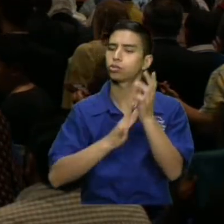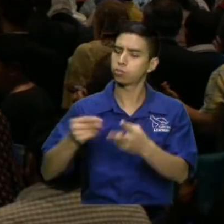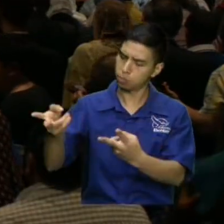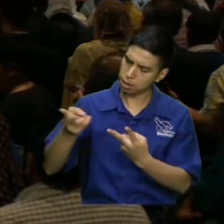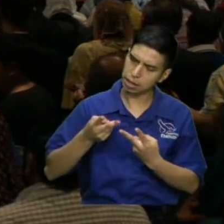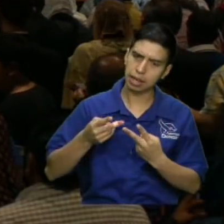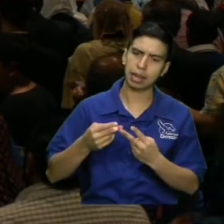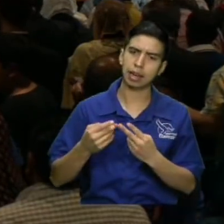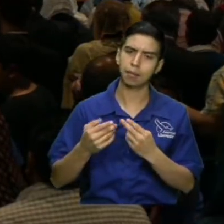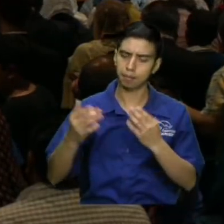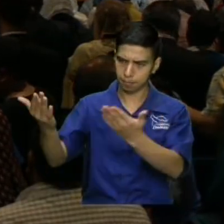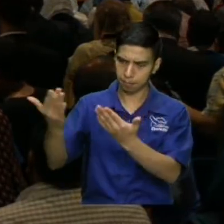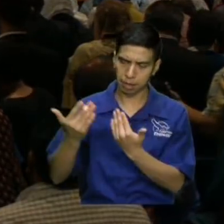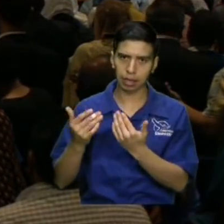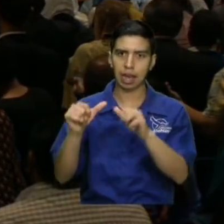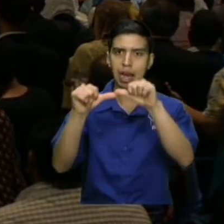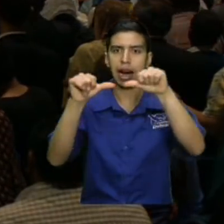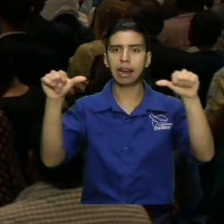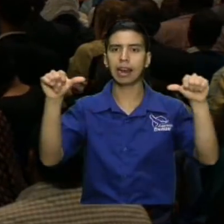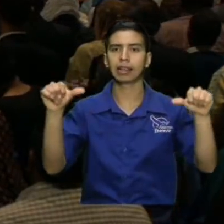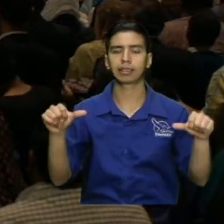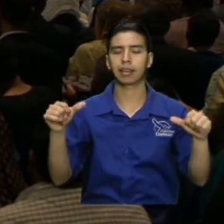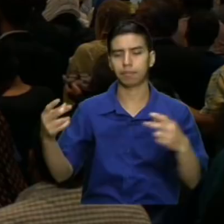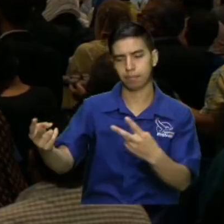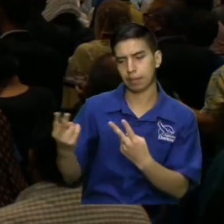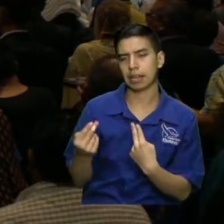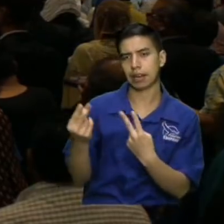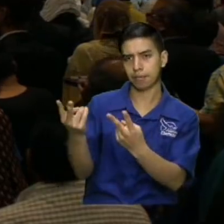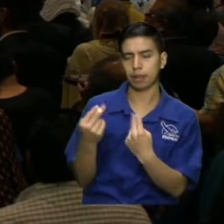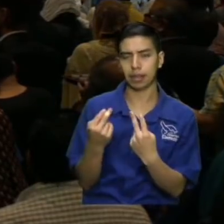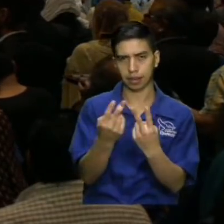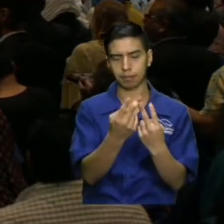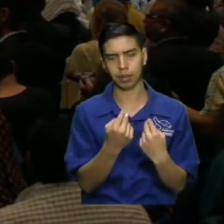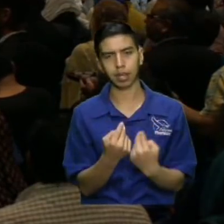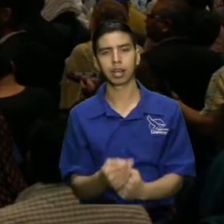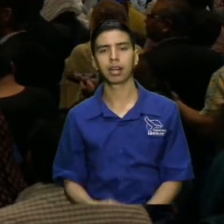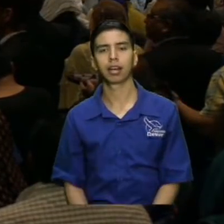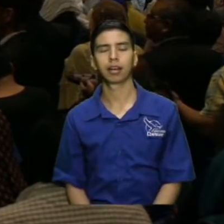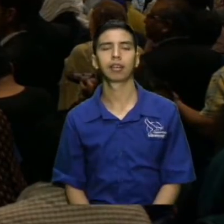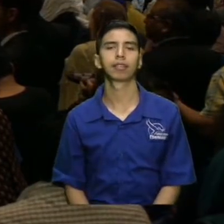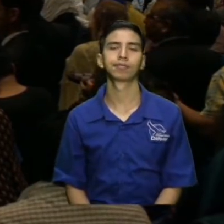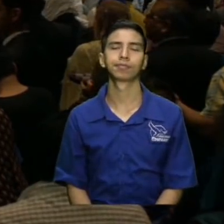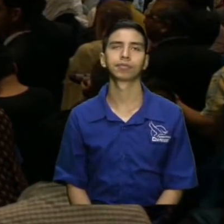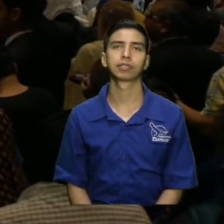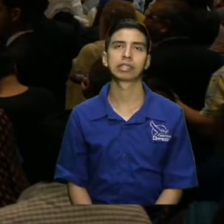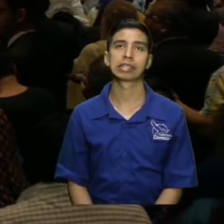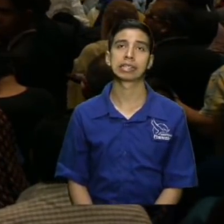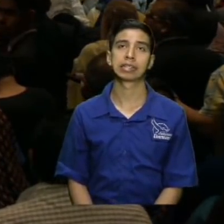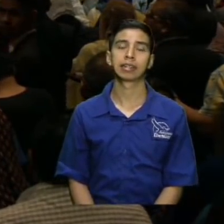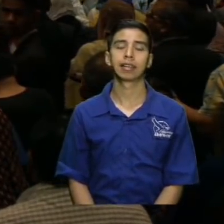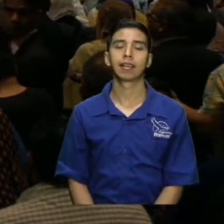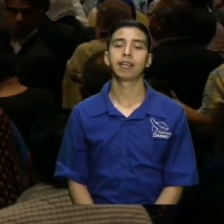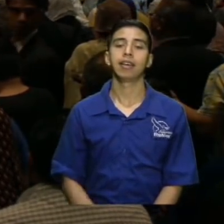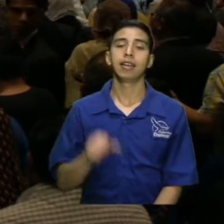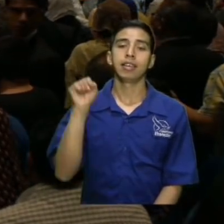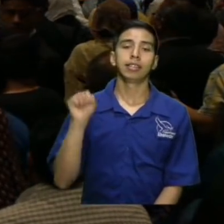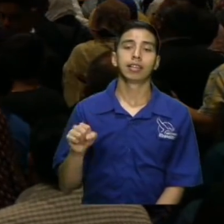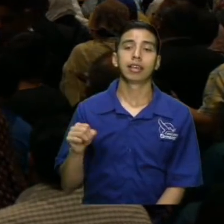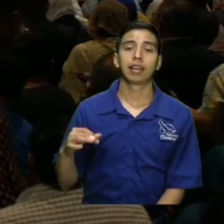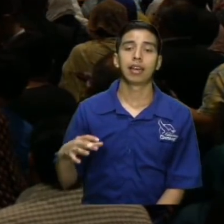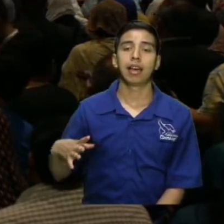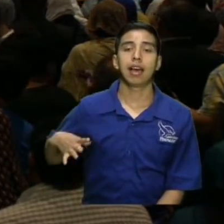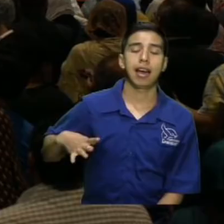momento, porque tengo que ministrar también la cena del Señor. Pero si hay alguien que quiere aceptar a